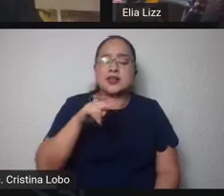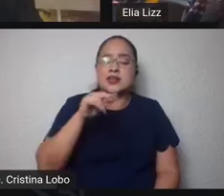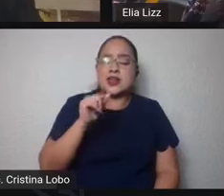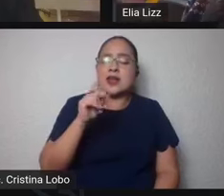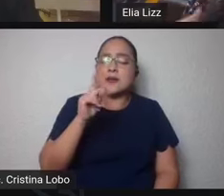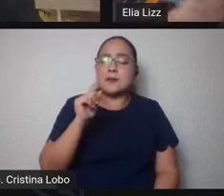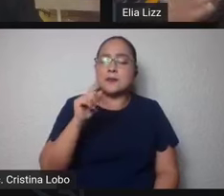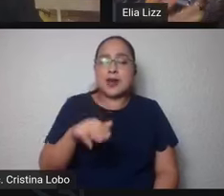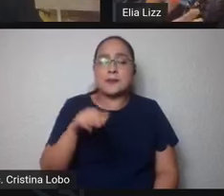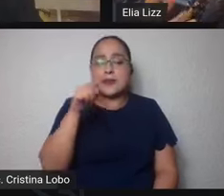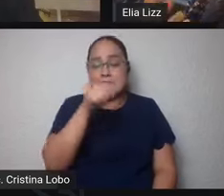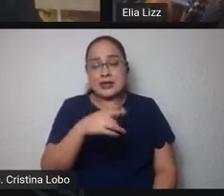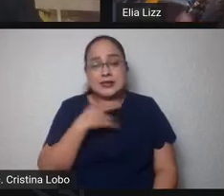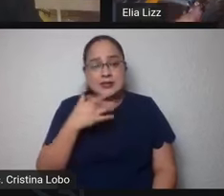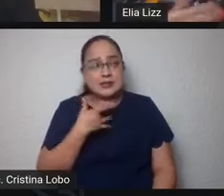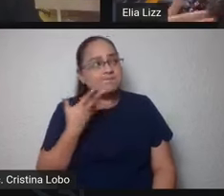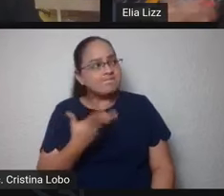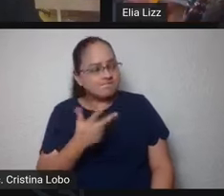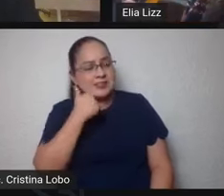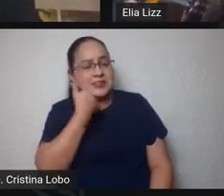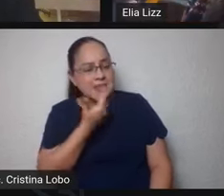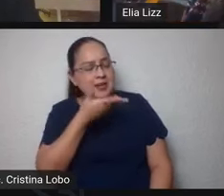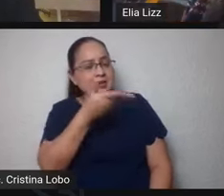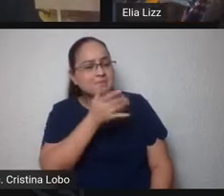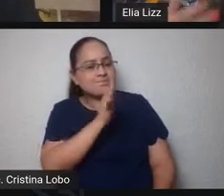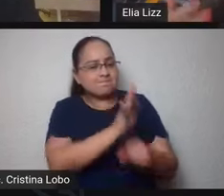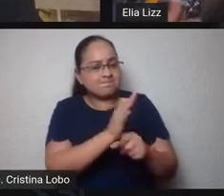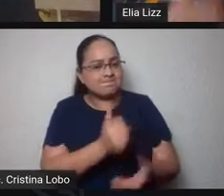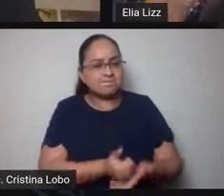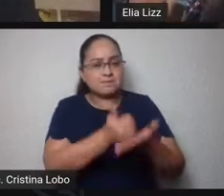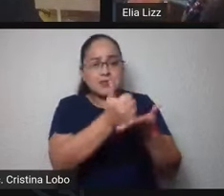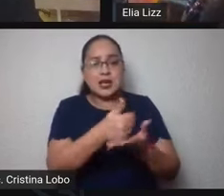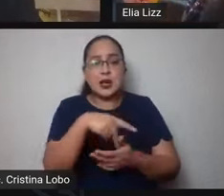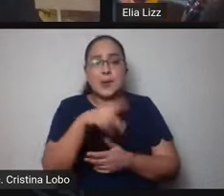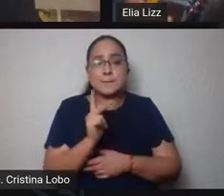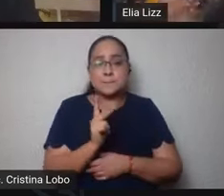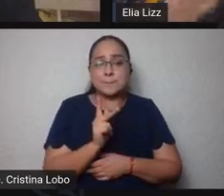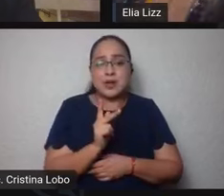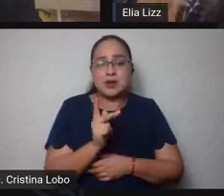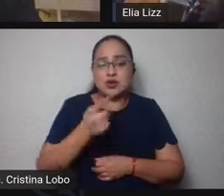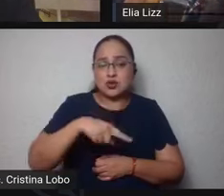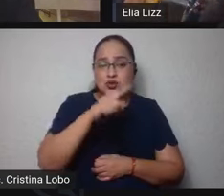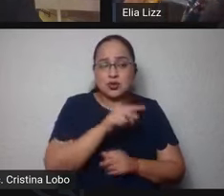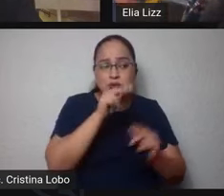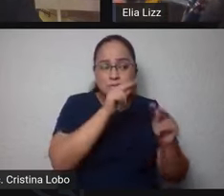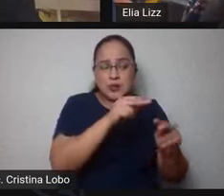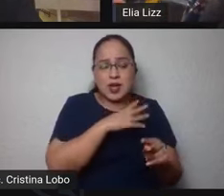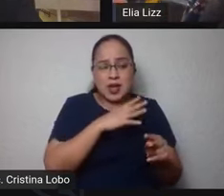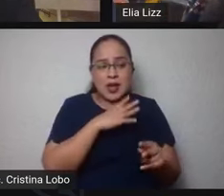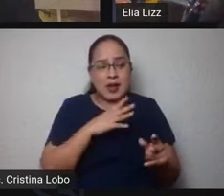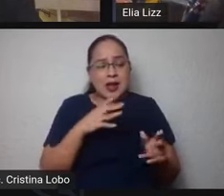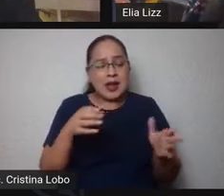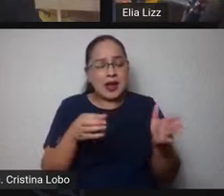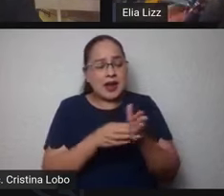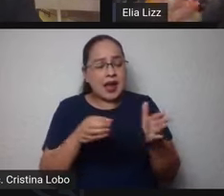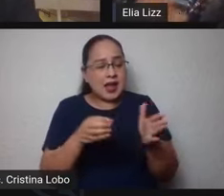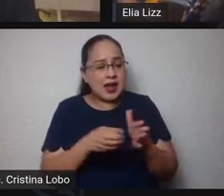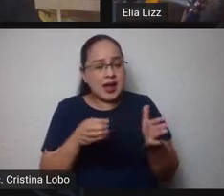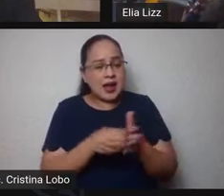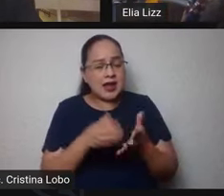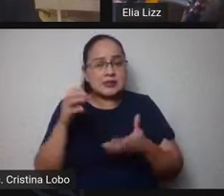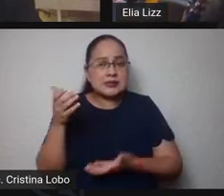preocupen, ¿no? Por este tipo de acciones, pero los vemos trabajando, cargando cajas de 80 años,